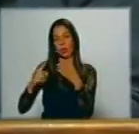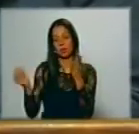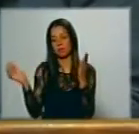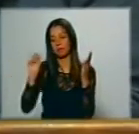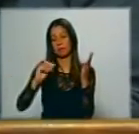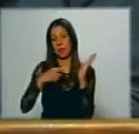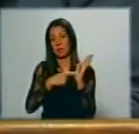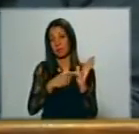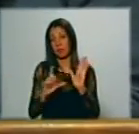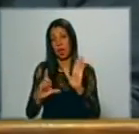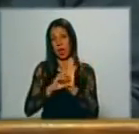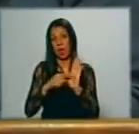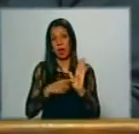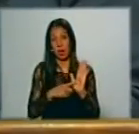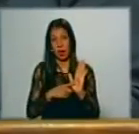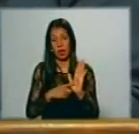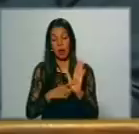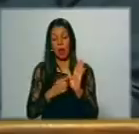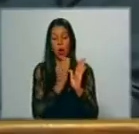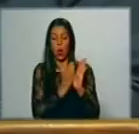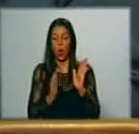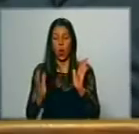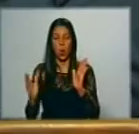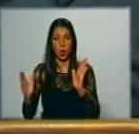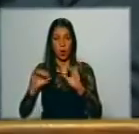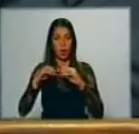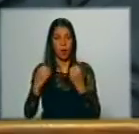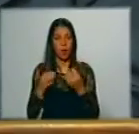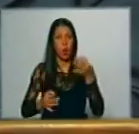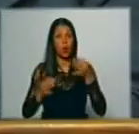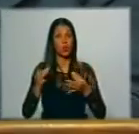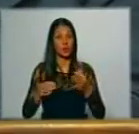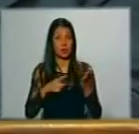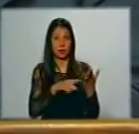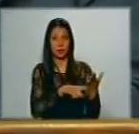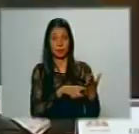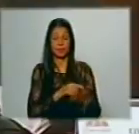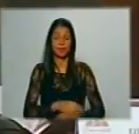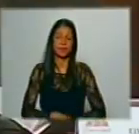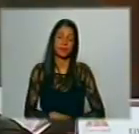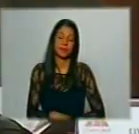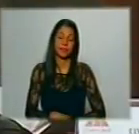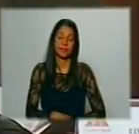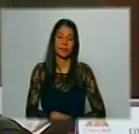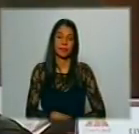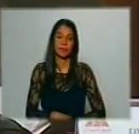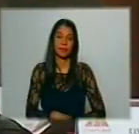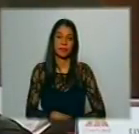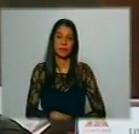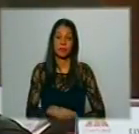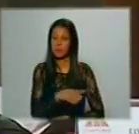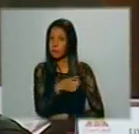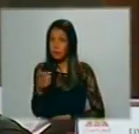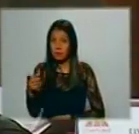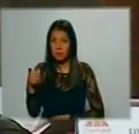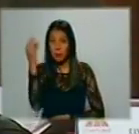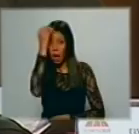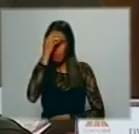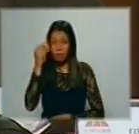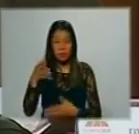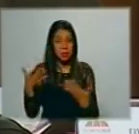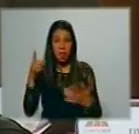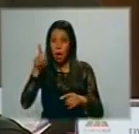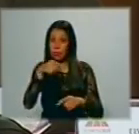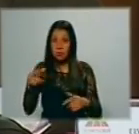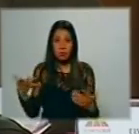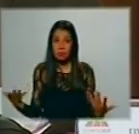ley constitucional y en el ordenamiento jurídico vigente. Es todo. Las y los constituyentes que estén de acuerdo con el artículo